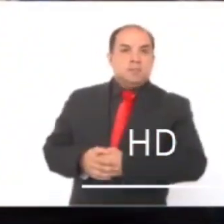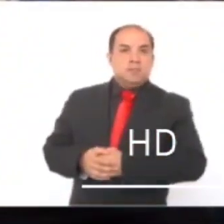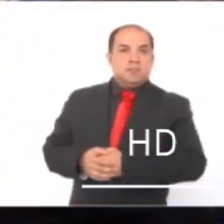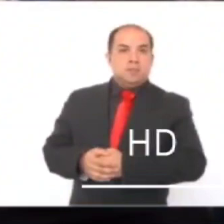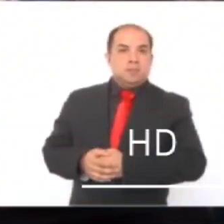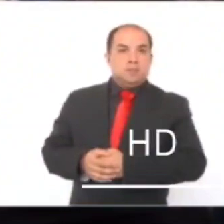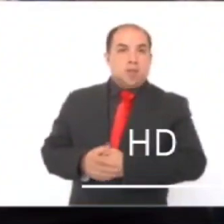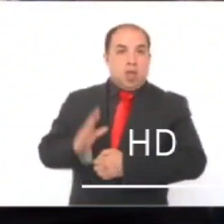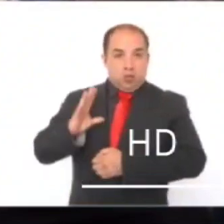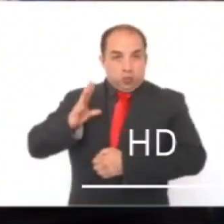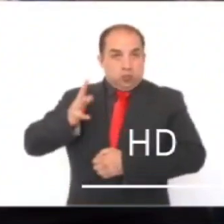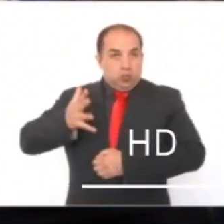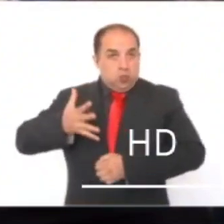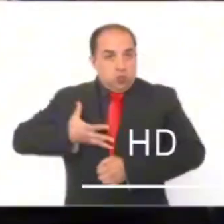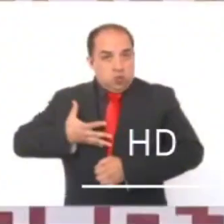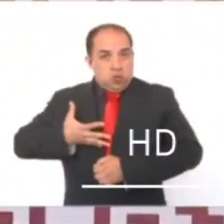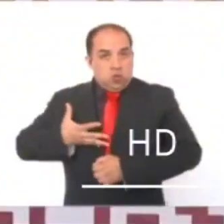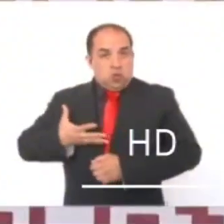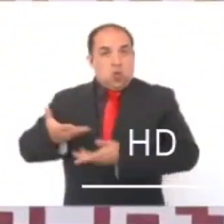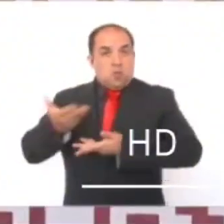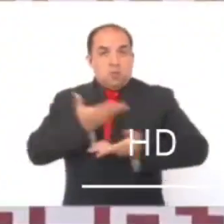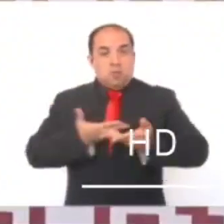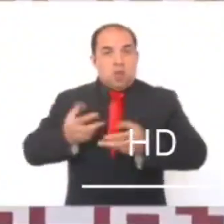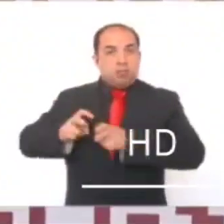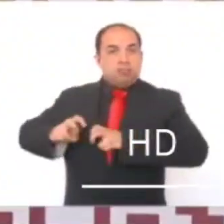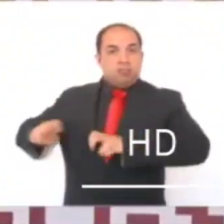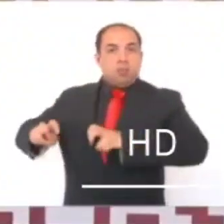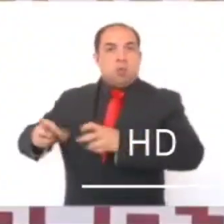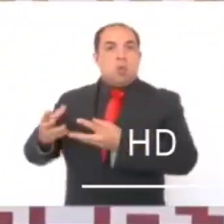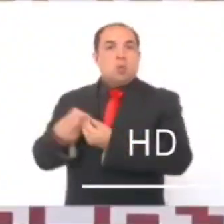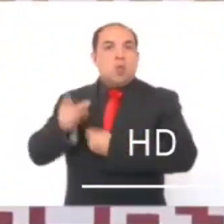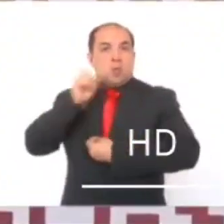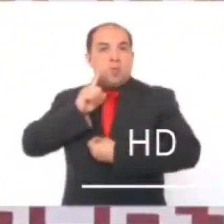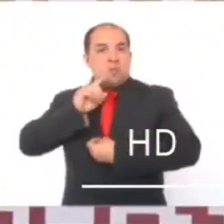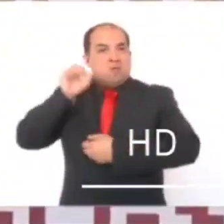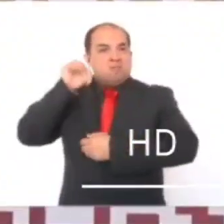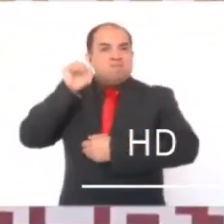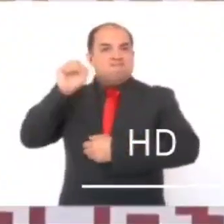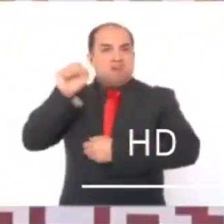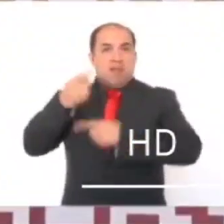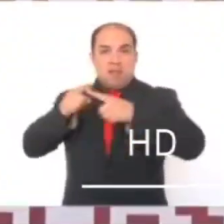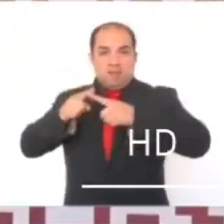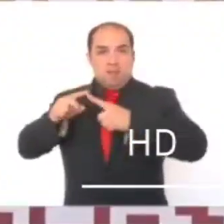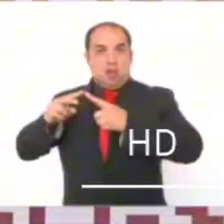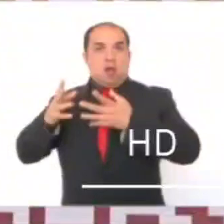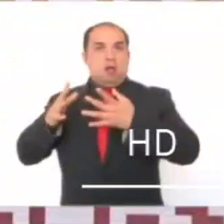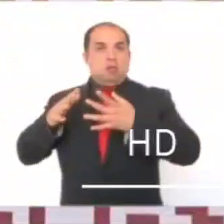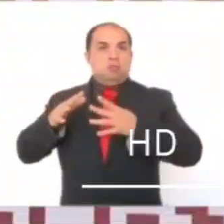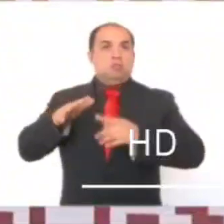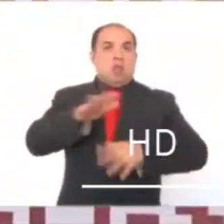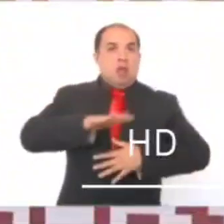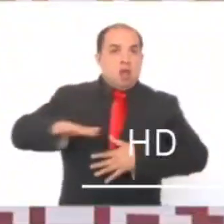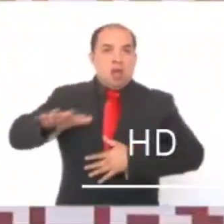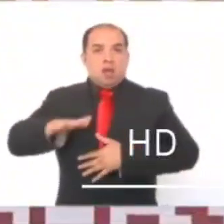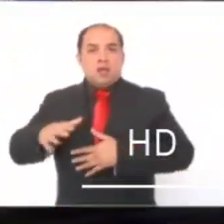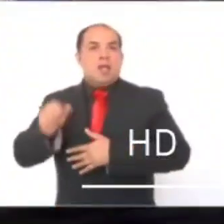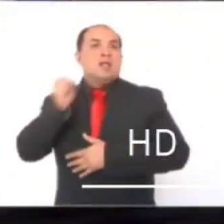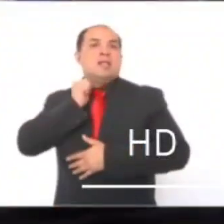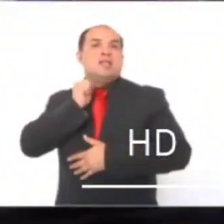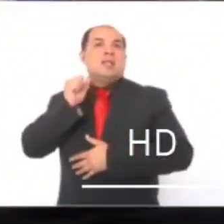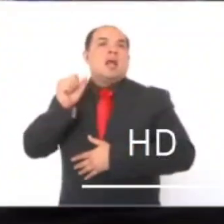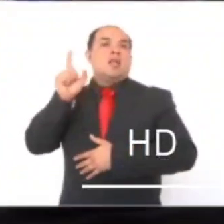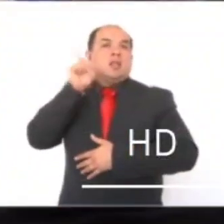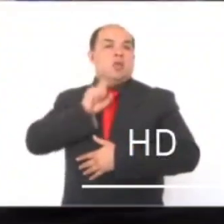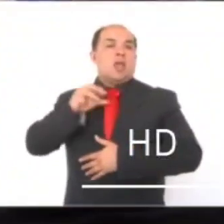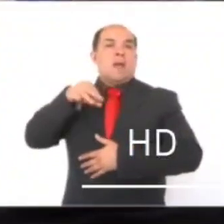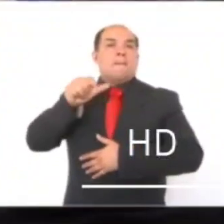estar junto a grandes mujeres luchadoras desde diferentes trincheras, a la senadora Malú Micher, muchas